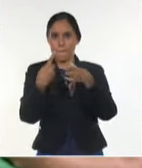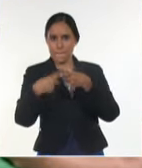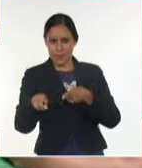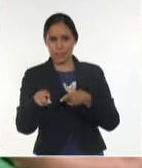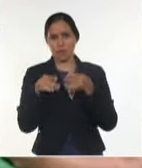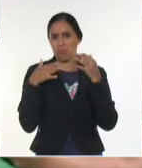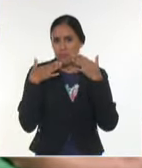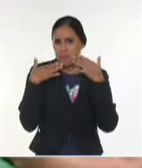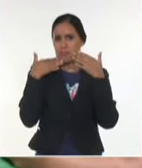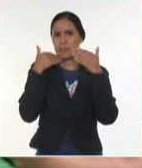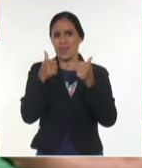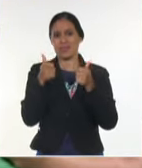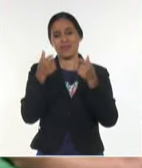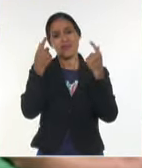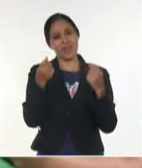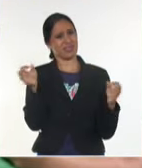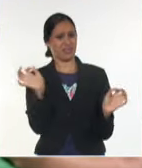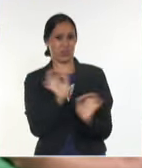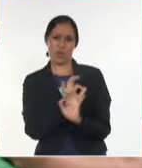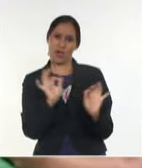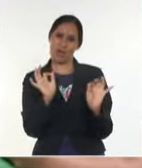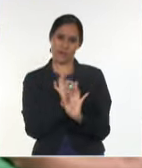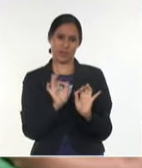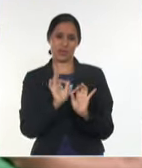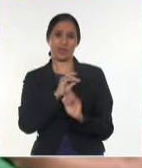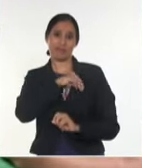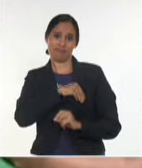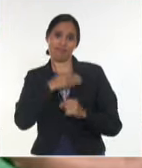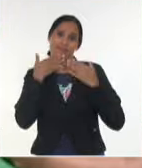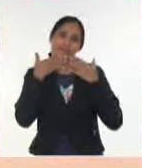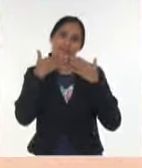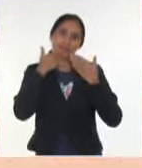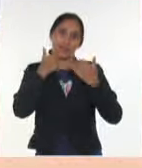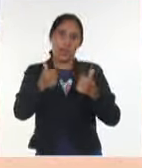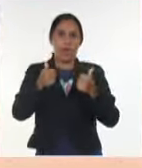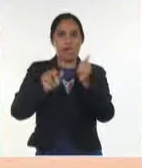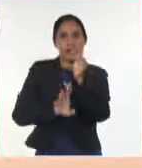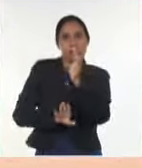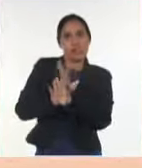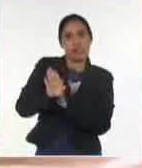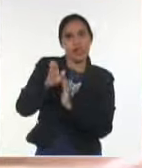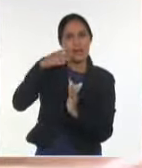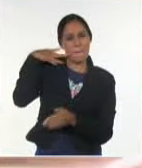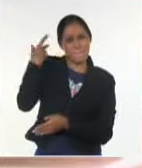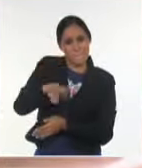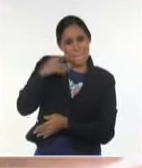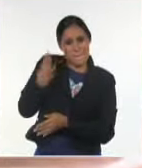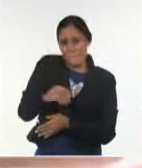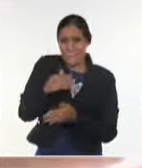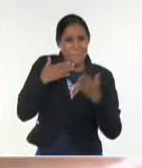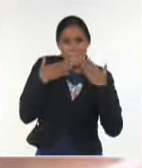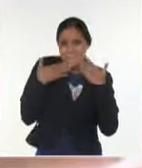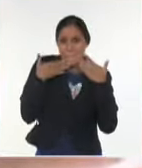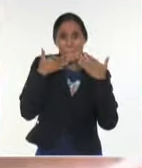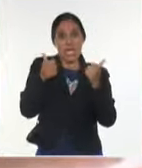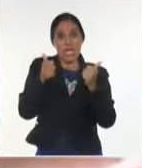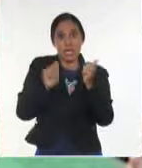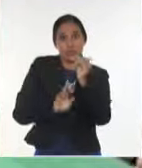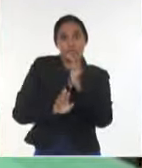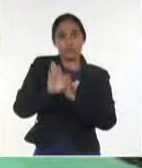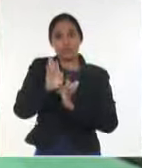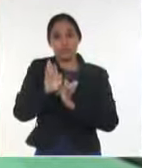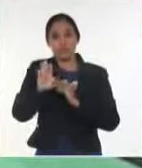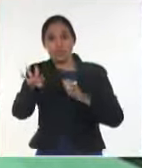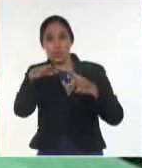no estoy satisfecho porque no he portado lo que espera el pueblo.